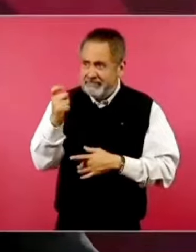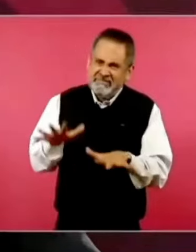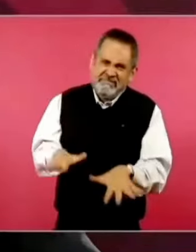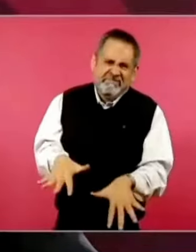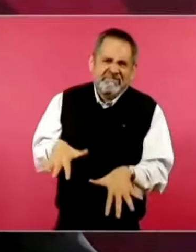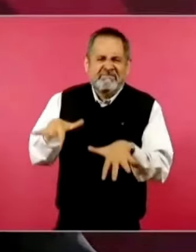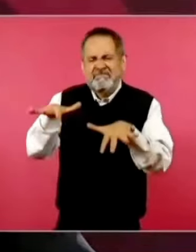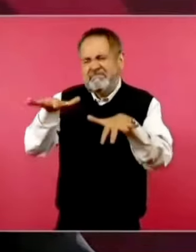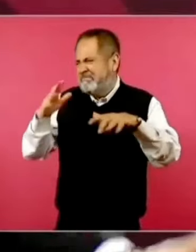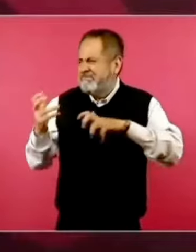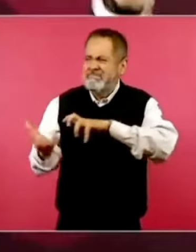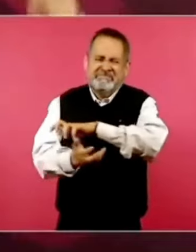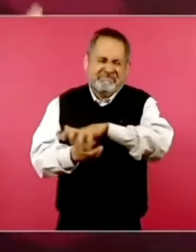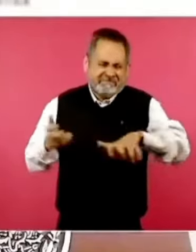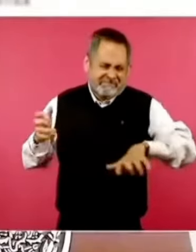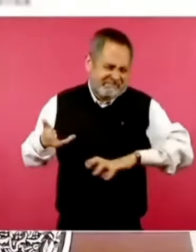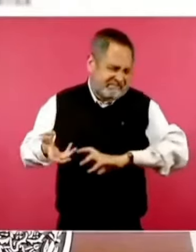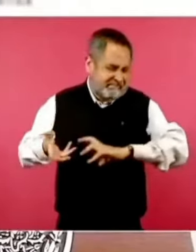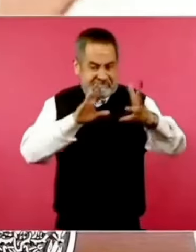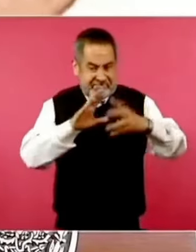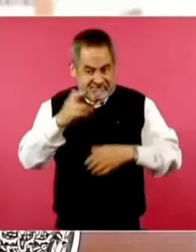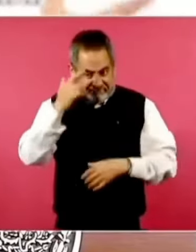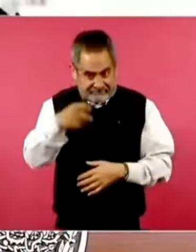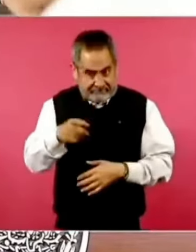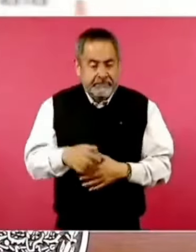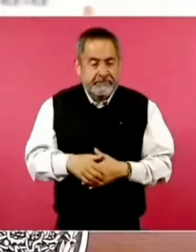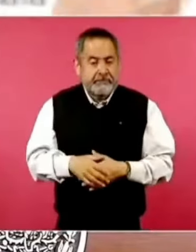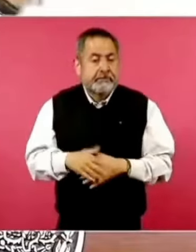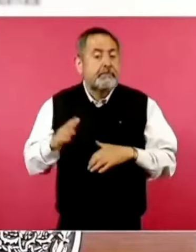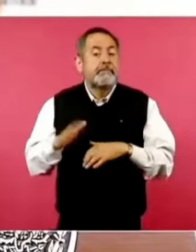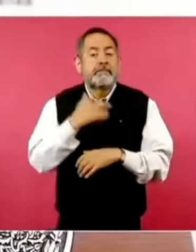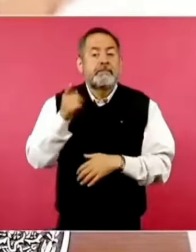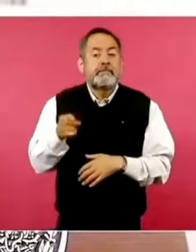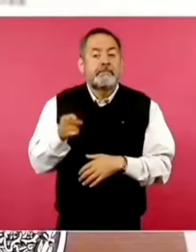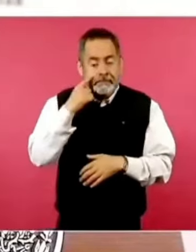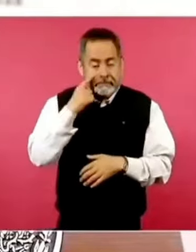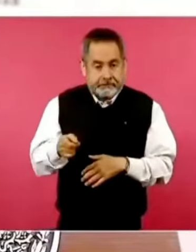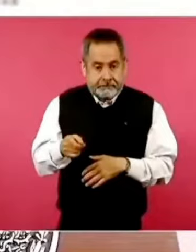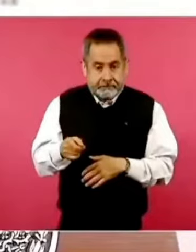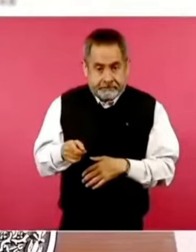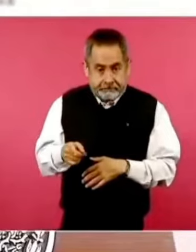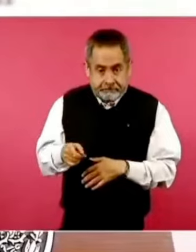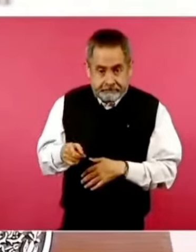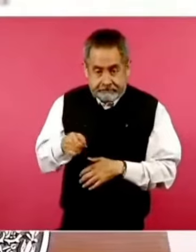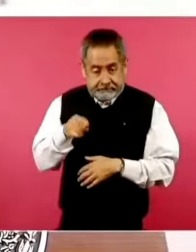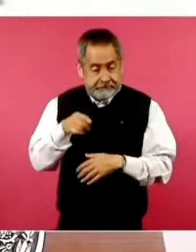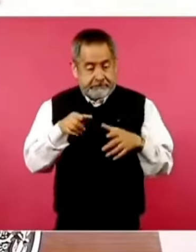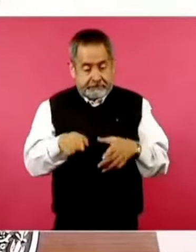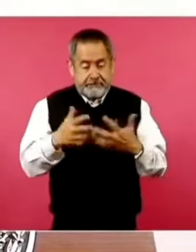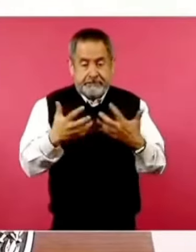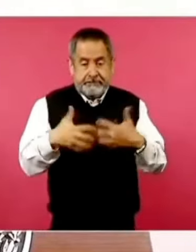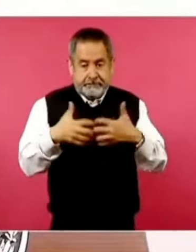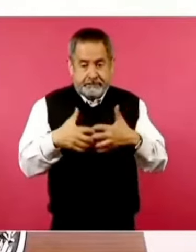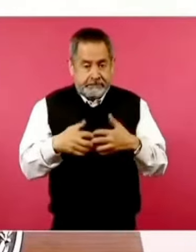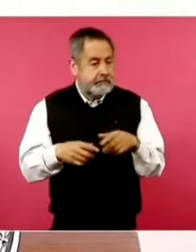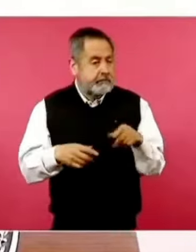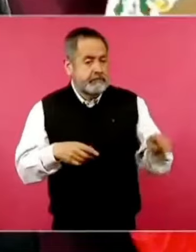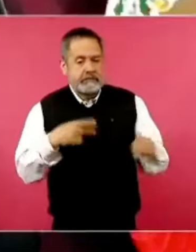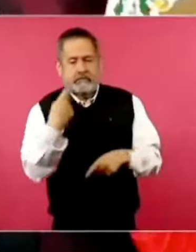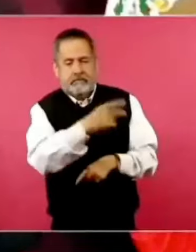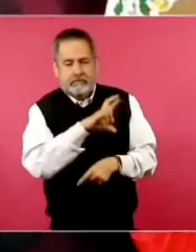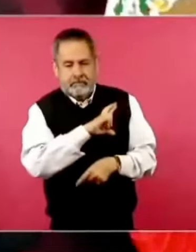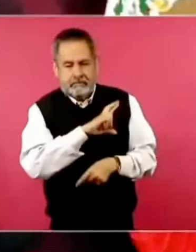inundación porque para darle preferencia a las plantas de generación privadas sobre